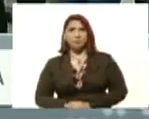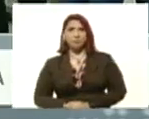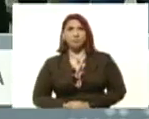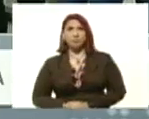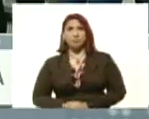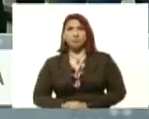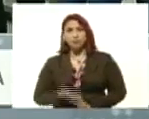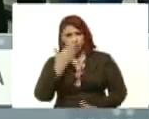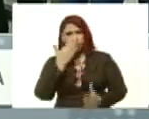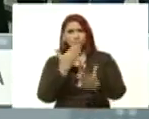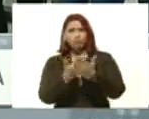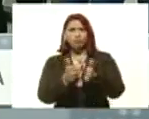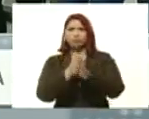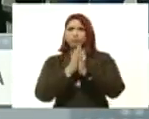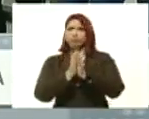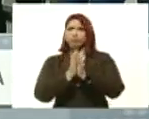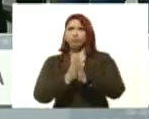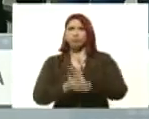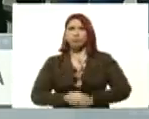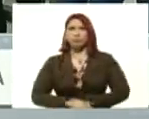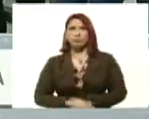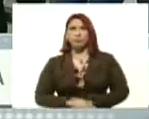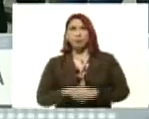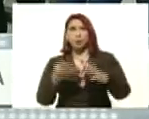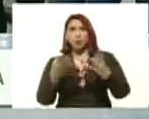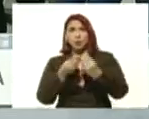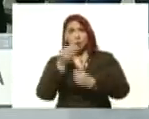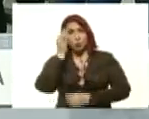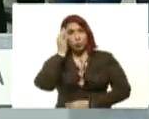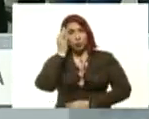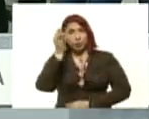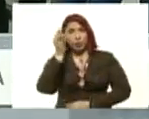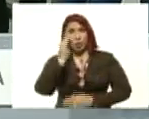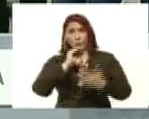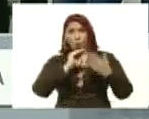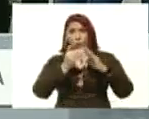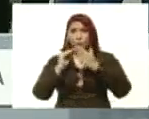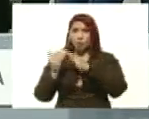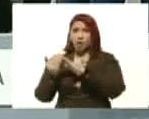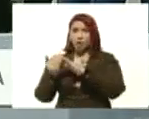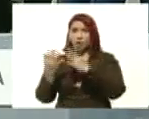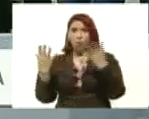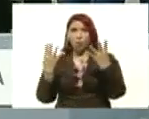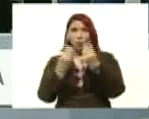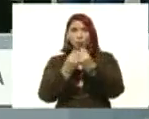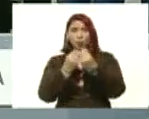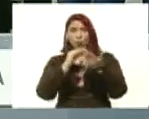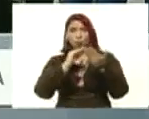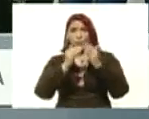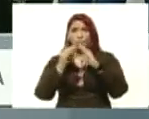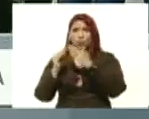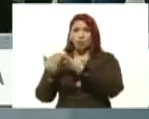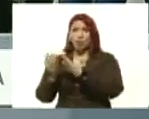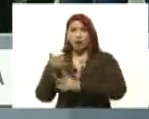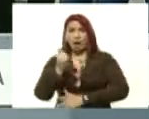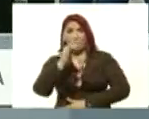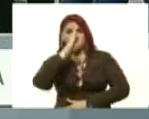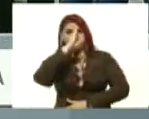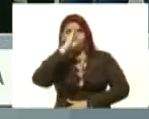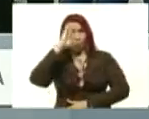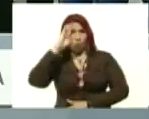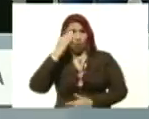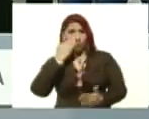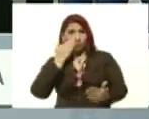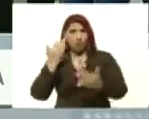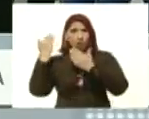ponte al frente, compadre, junto al Consejo Comunal, junto a la comunidad. Y allá está Diosdado Cabello